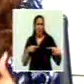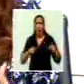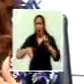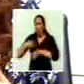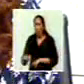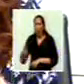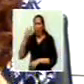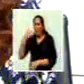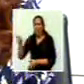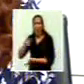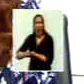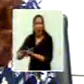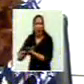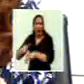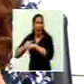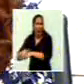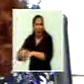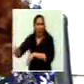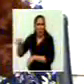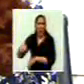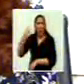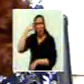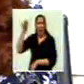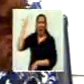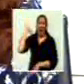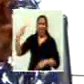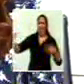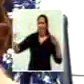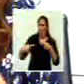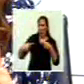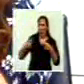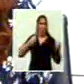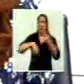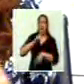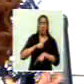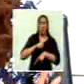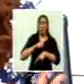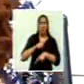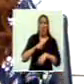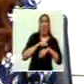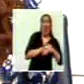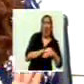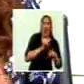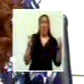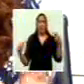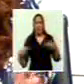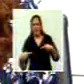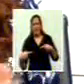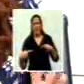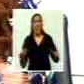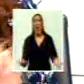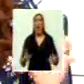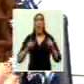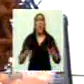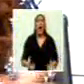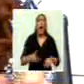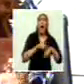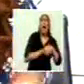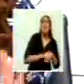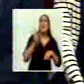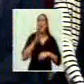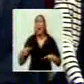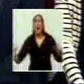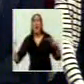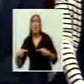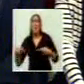todo y vuelven a ser amigos, y los que eran enemigos se convierten en amigos, y viceversa. No hay enemigos ni enemigos en este mundo